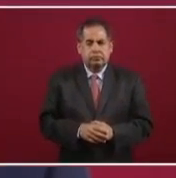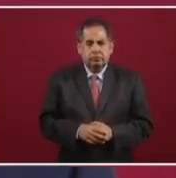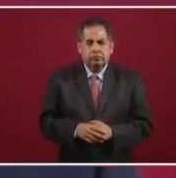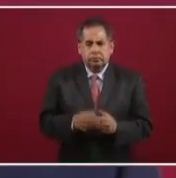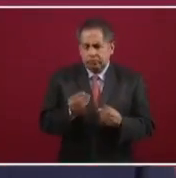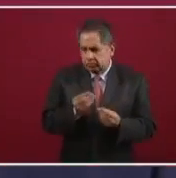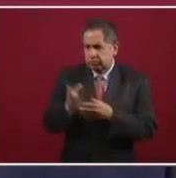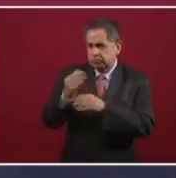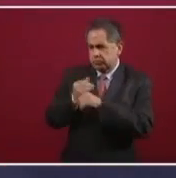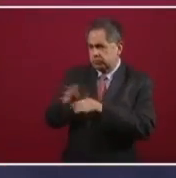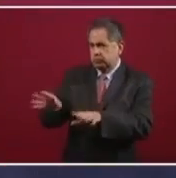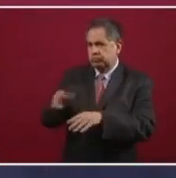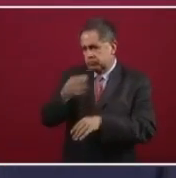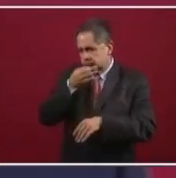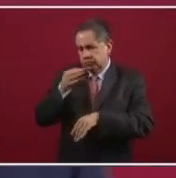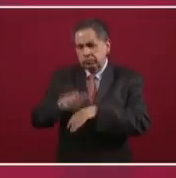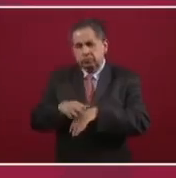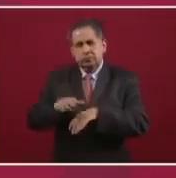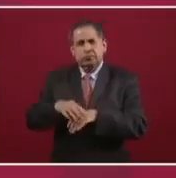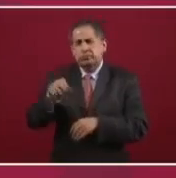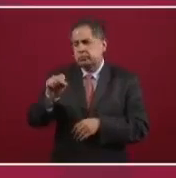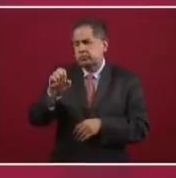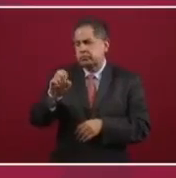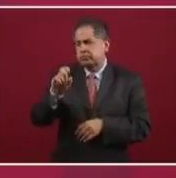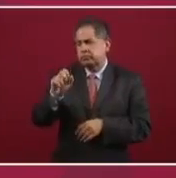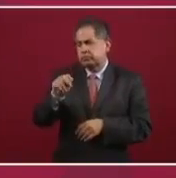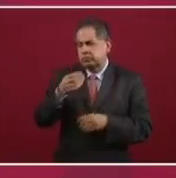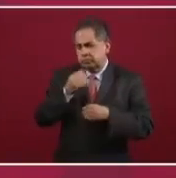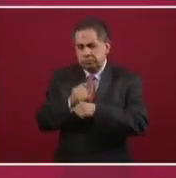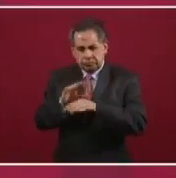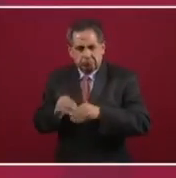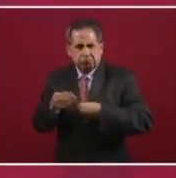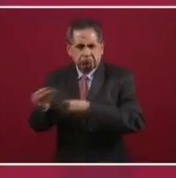Informan en la Secretaría de la Defensa.